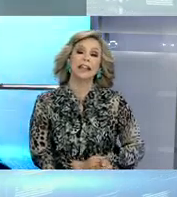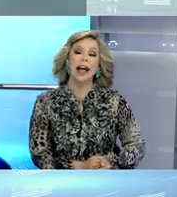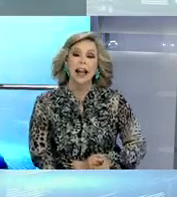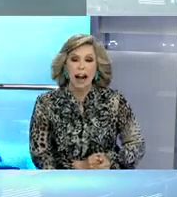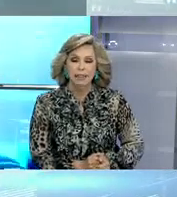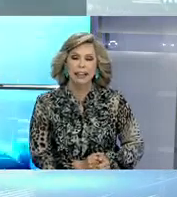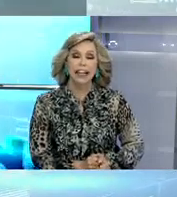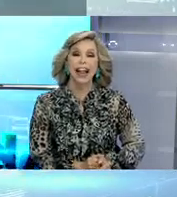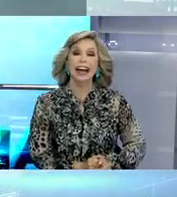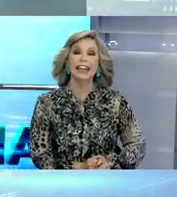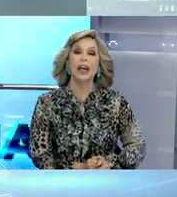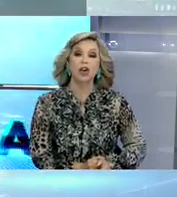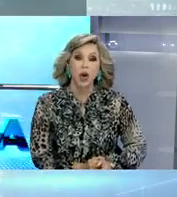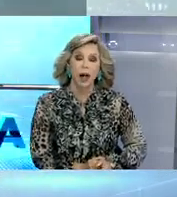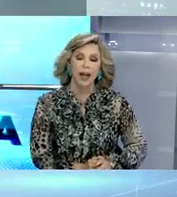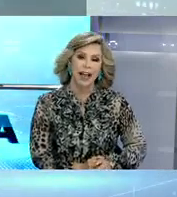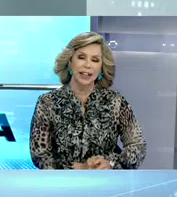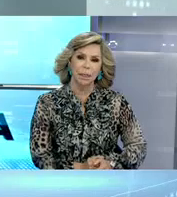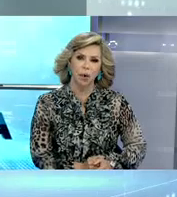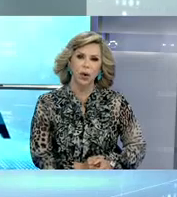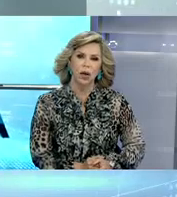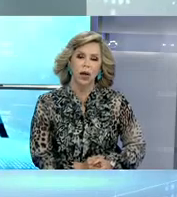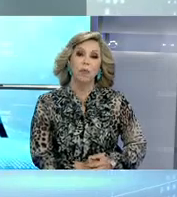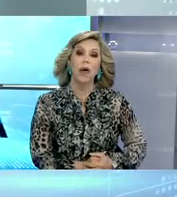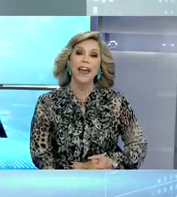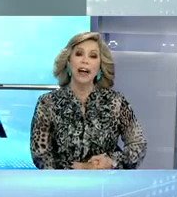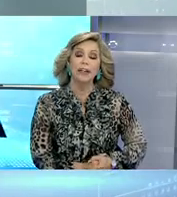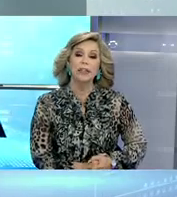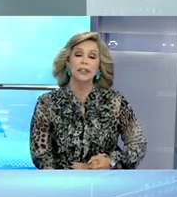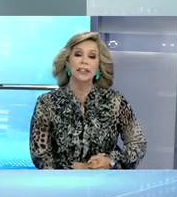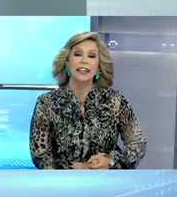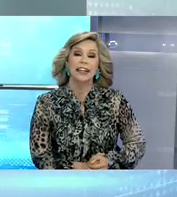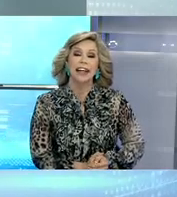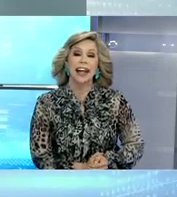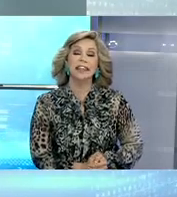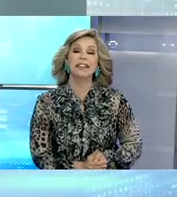encendidas las alarmas y la alerta roja de la Interpol pueda